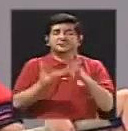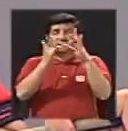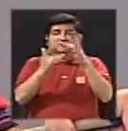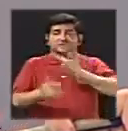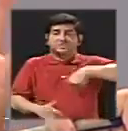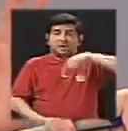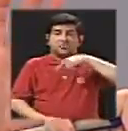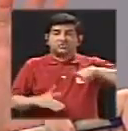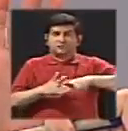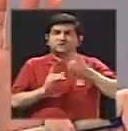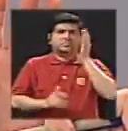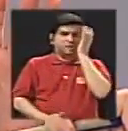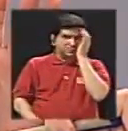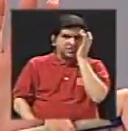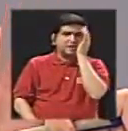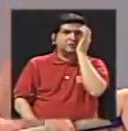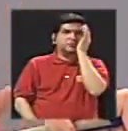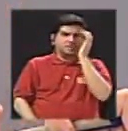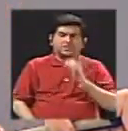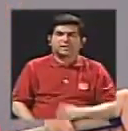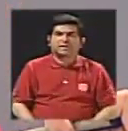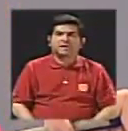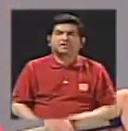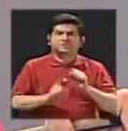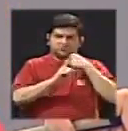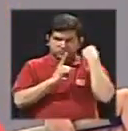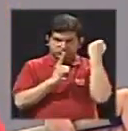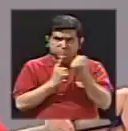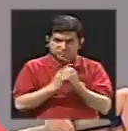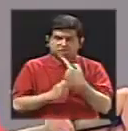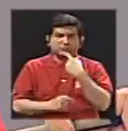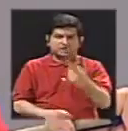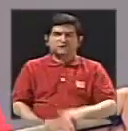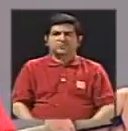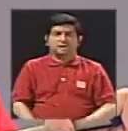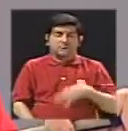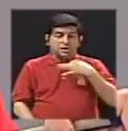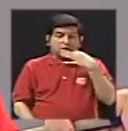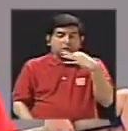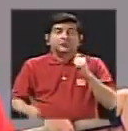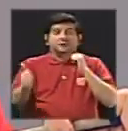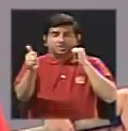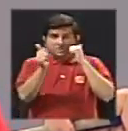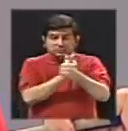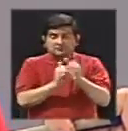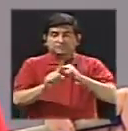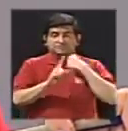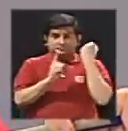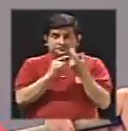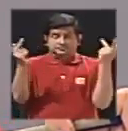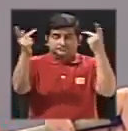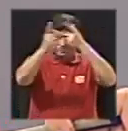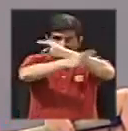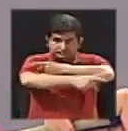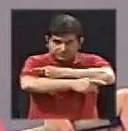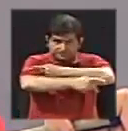nosotros empezamos a preocuparnos. Porque entonces la situación, por eso te digo, cada día que pasa la situación empeora